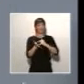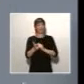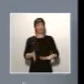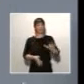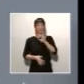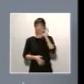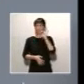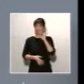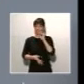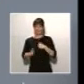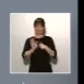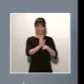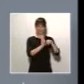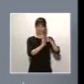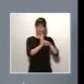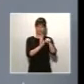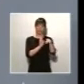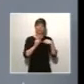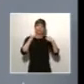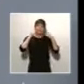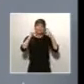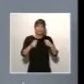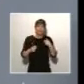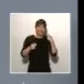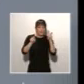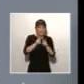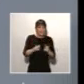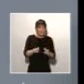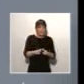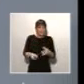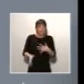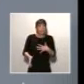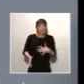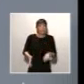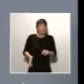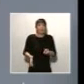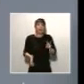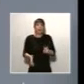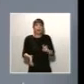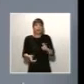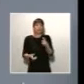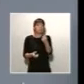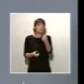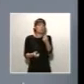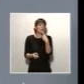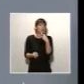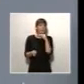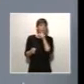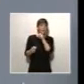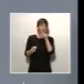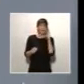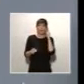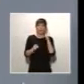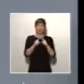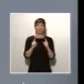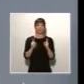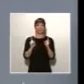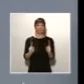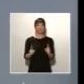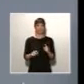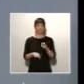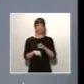donde tratamos de explorar el potencial de algún medicamento en prevenir el contagio en los profesionales sanitarios.